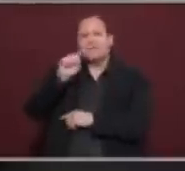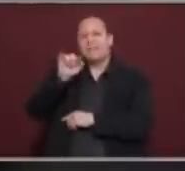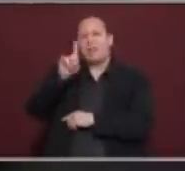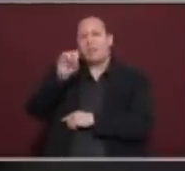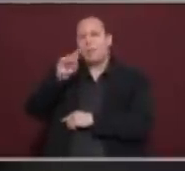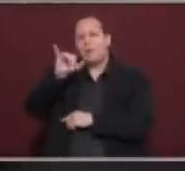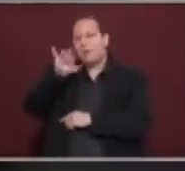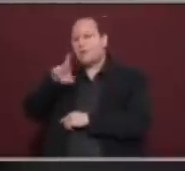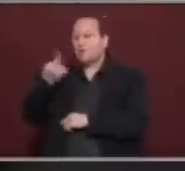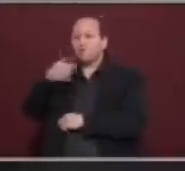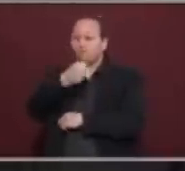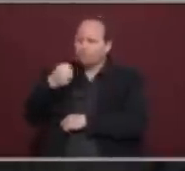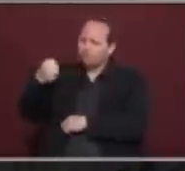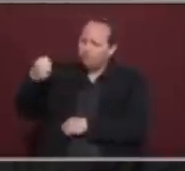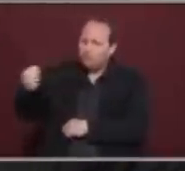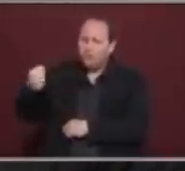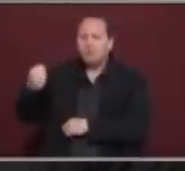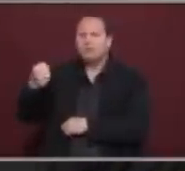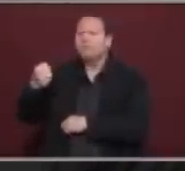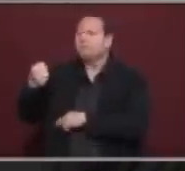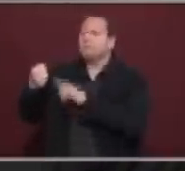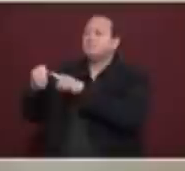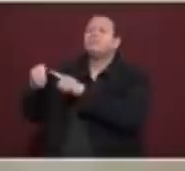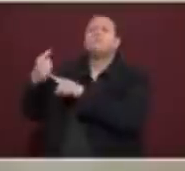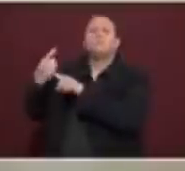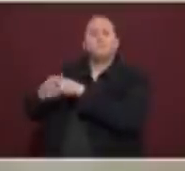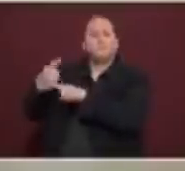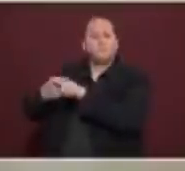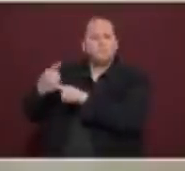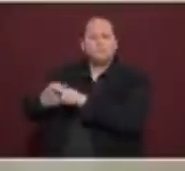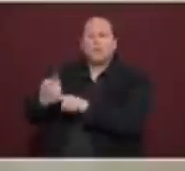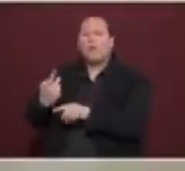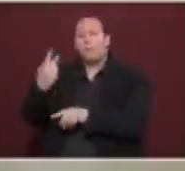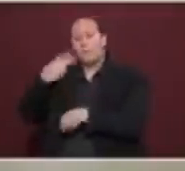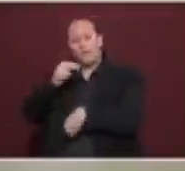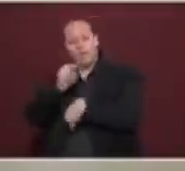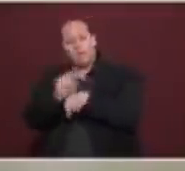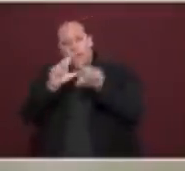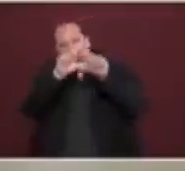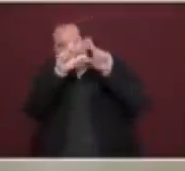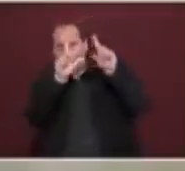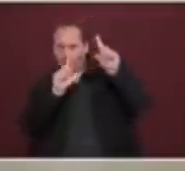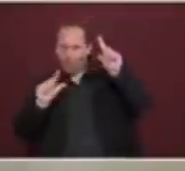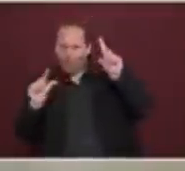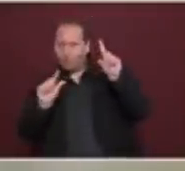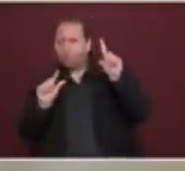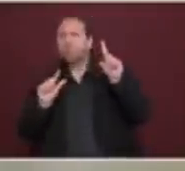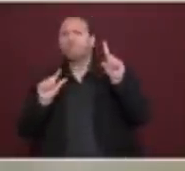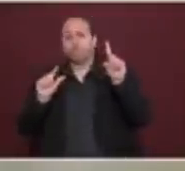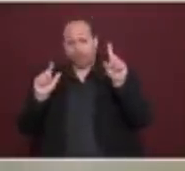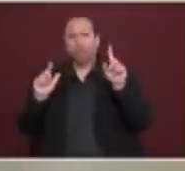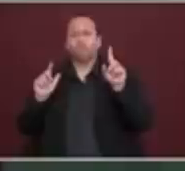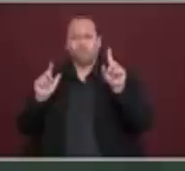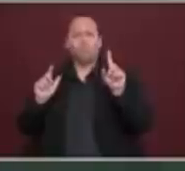les recuerdo que en el estado mayor de la guardia nacional participa